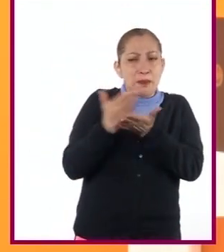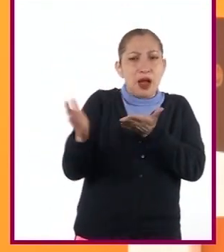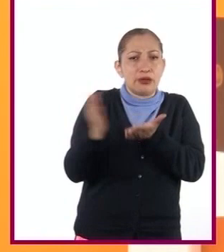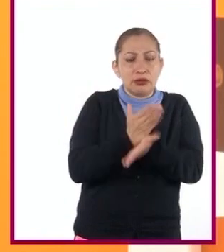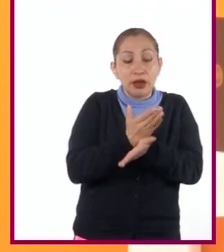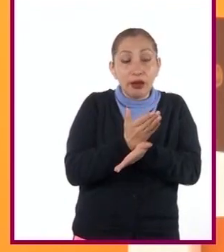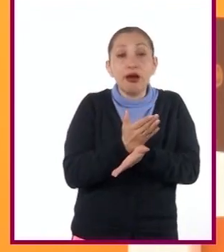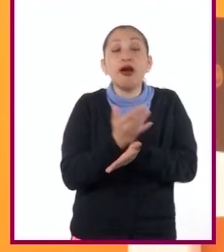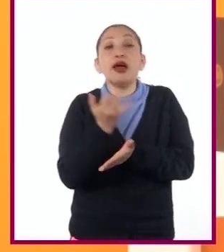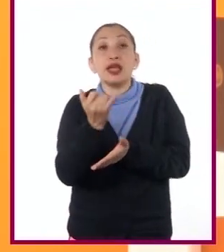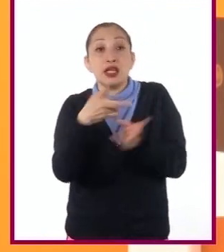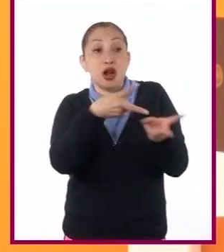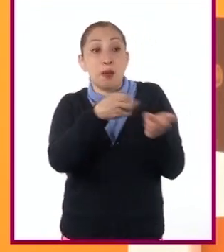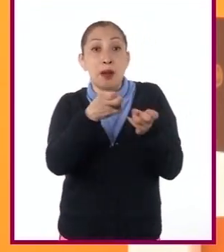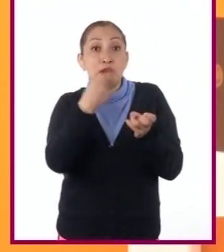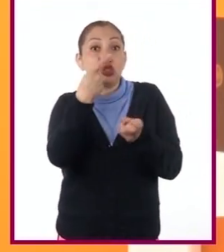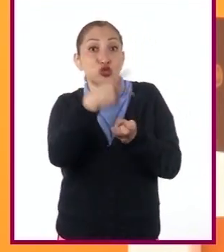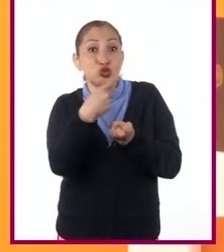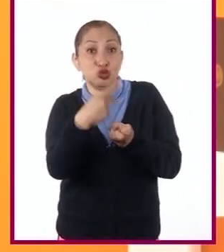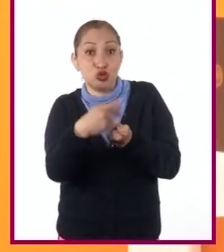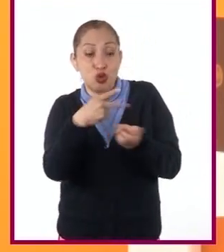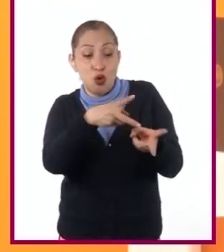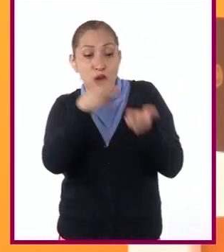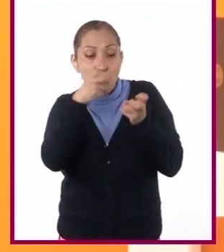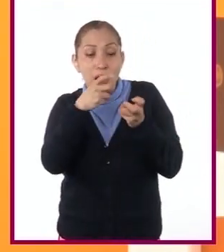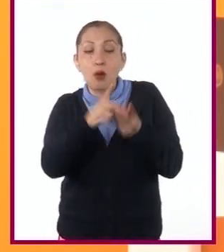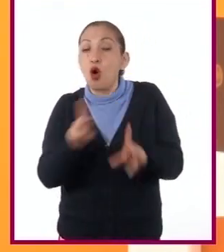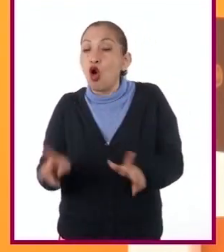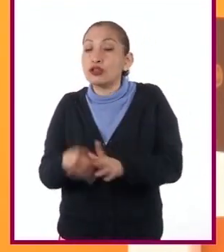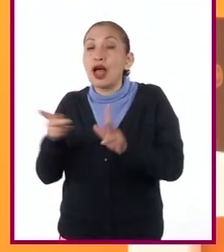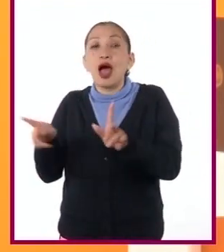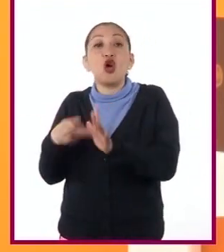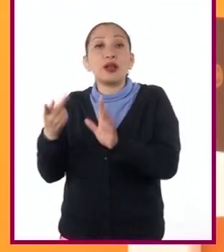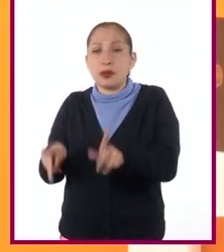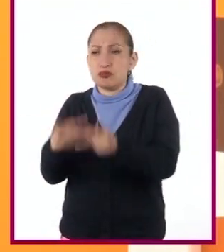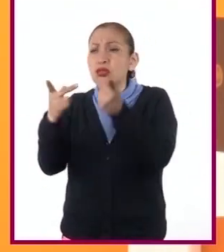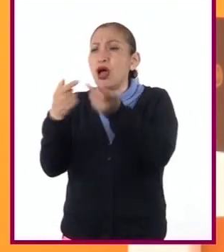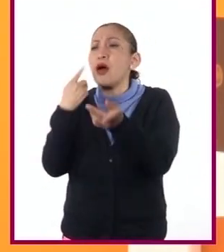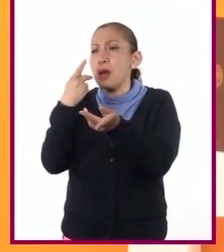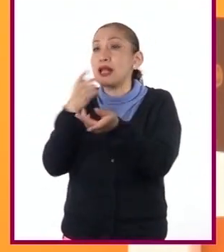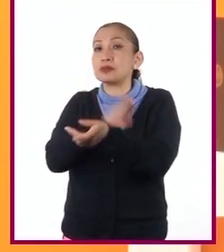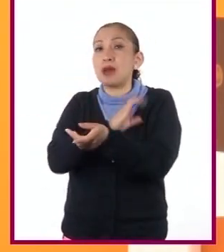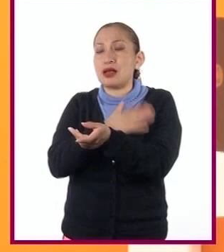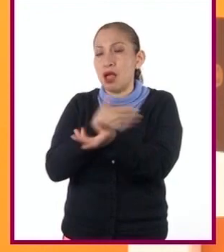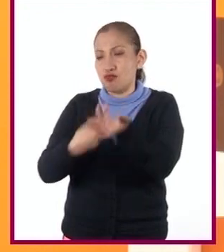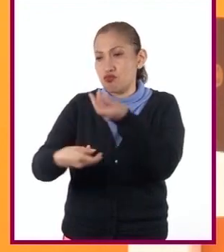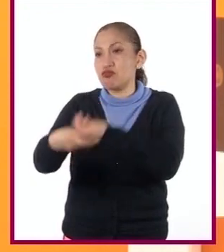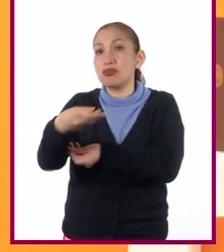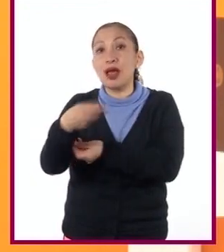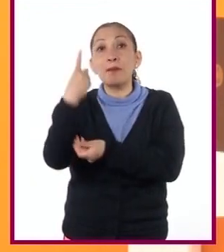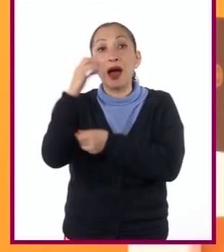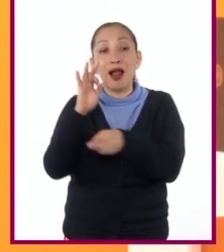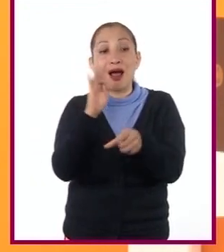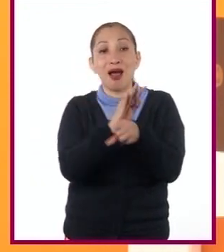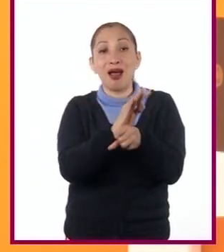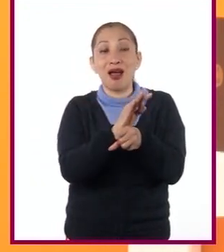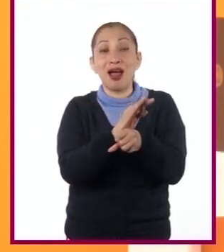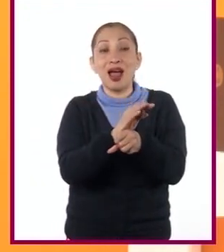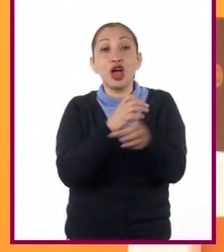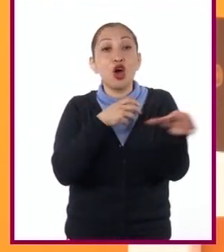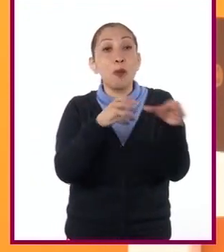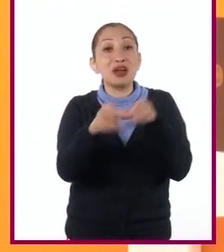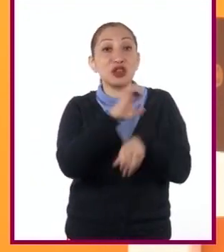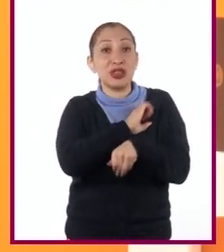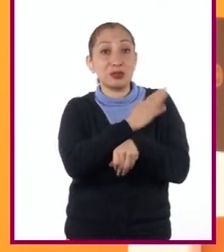y lo que robaban, en ocasiones, lo revendían a las colonias españolas. Para proteger el comercio español